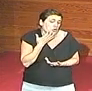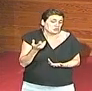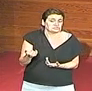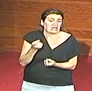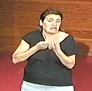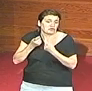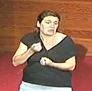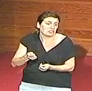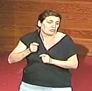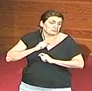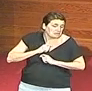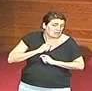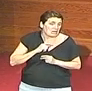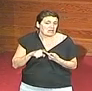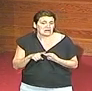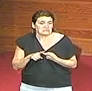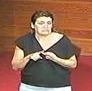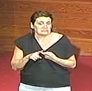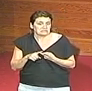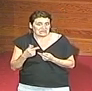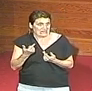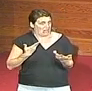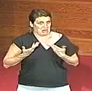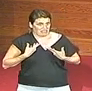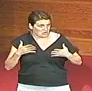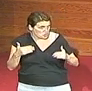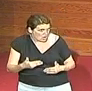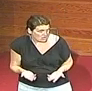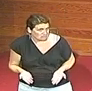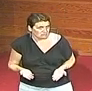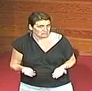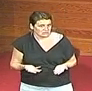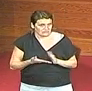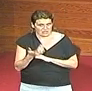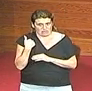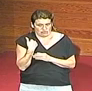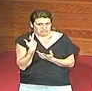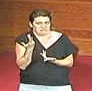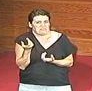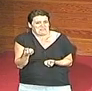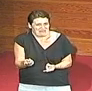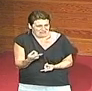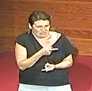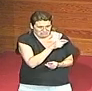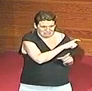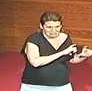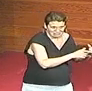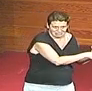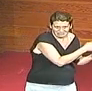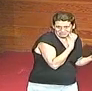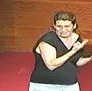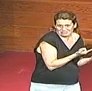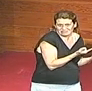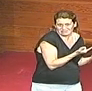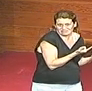informaciones y no me están amenazando, ¿no? Entonces, me voy a cubrir al Papa, me voy a hacer ecos de sociedad, me